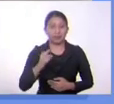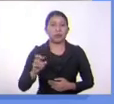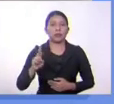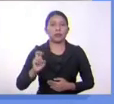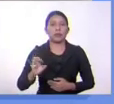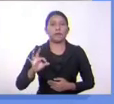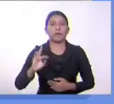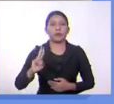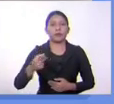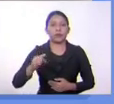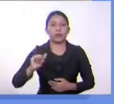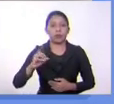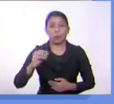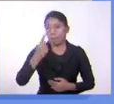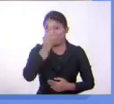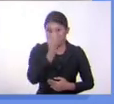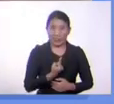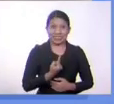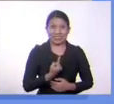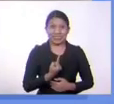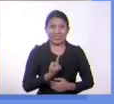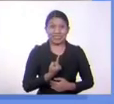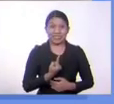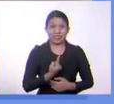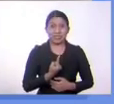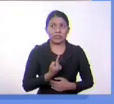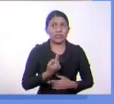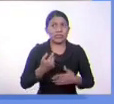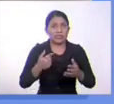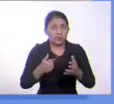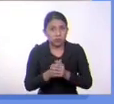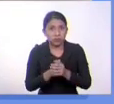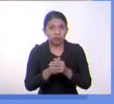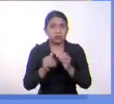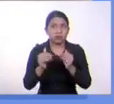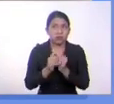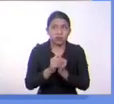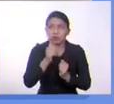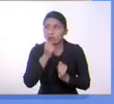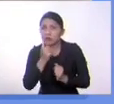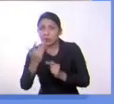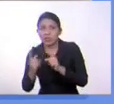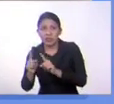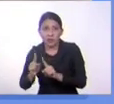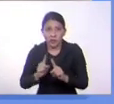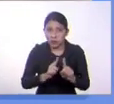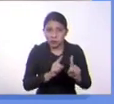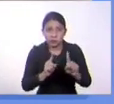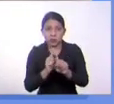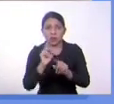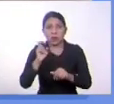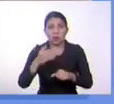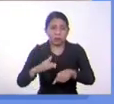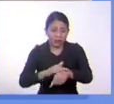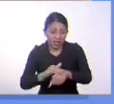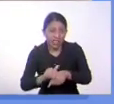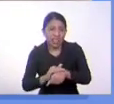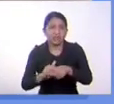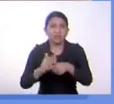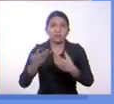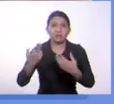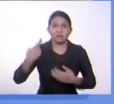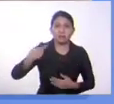una persona que debido a fundados temores de ser perseguida, por motivos de raza,